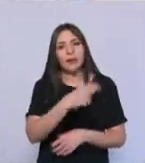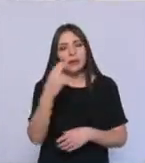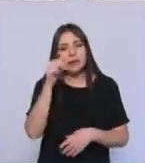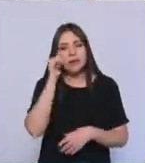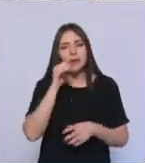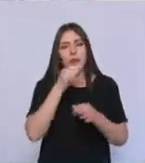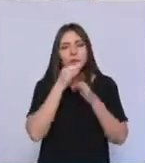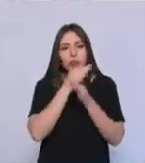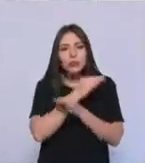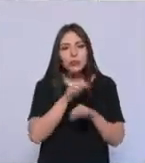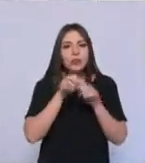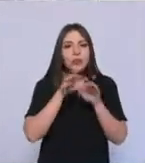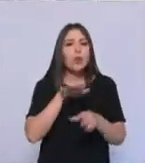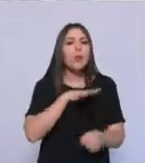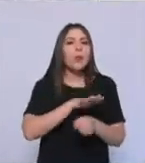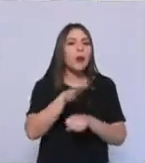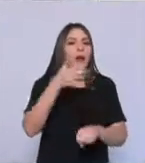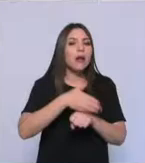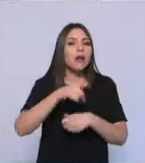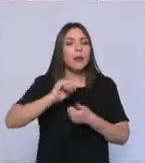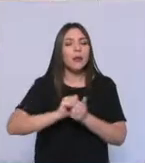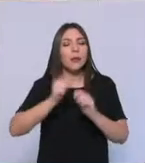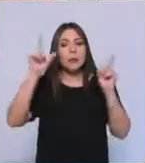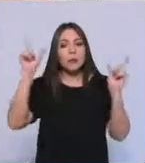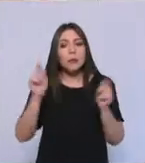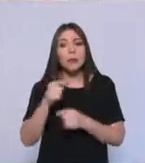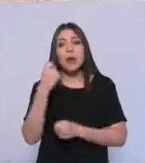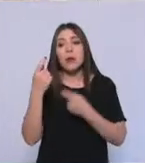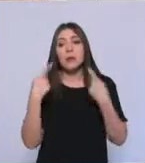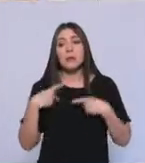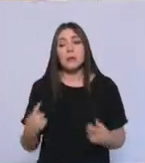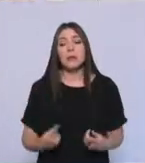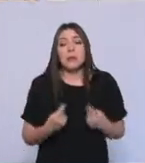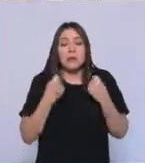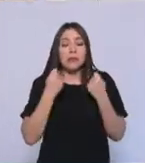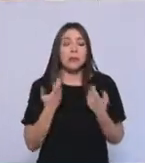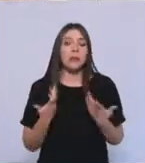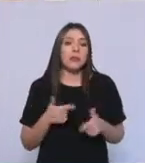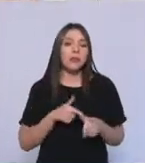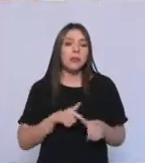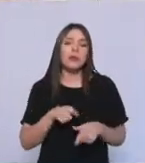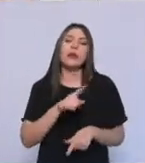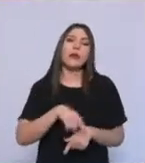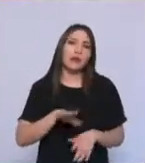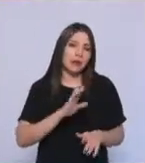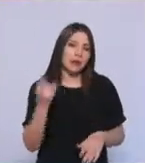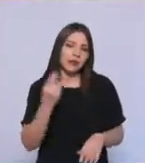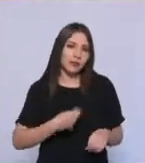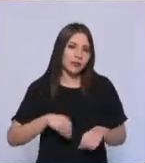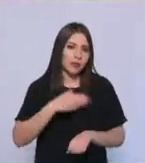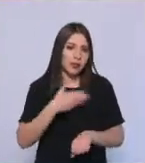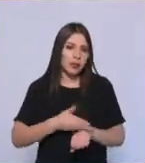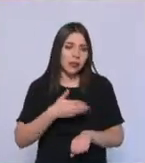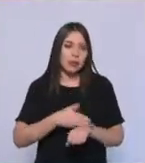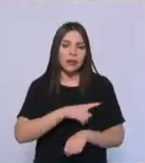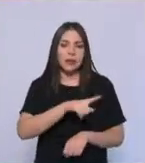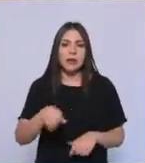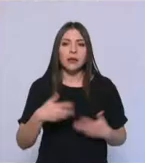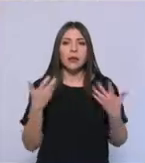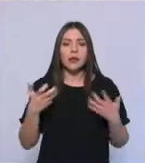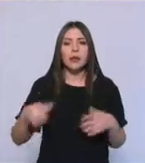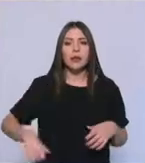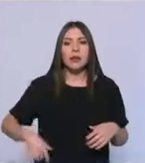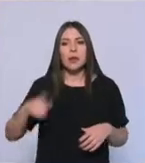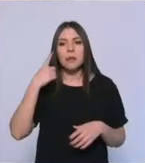faltas disminuye. Claro, habrá gente que a pesar de eso quiera hacer, bueno, nosotros sí lo tendremos que sancionar. A nosotros nos interesa más